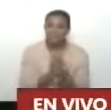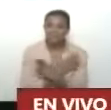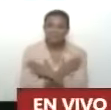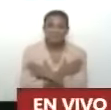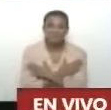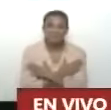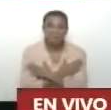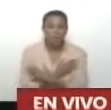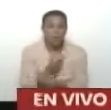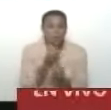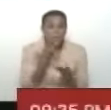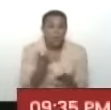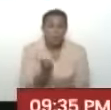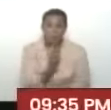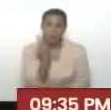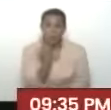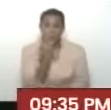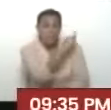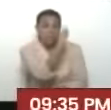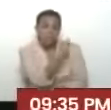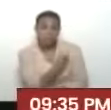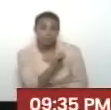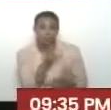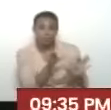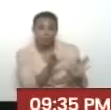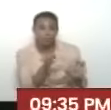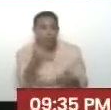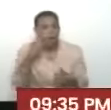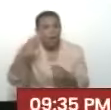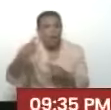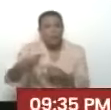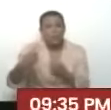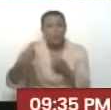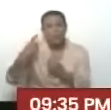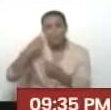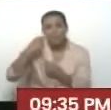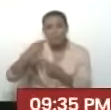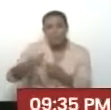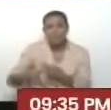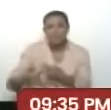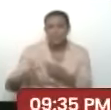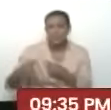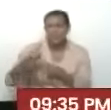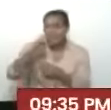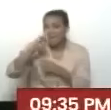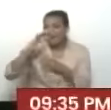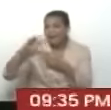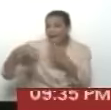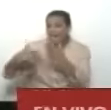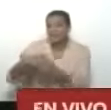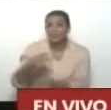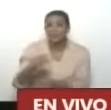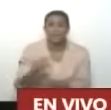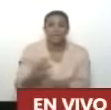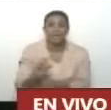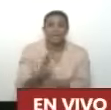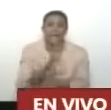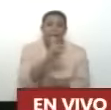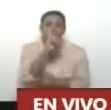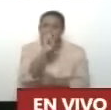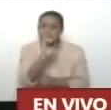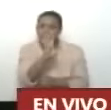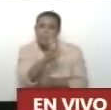dura zuliana y del Zulia, una tradición de décadas. Gaitas que vienen de los años